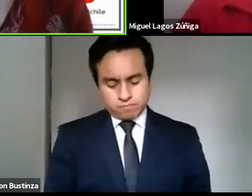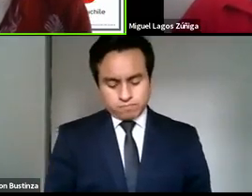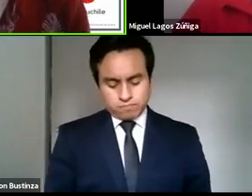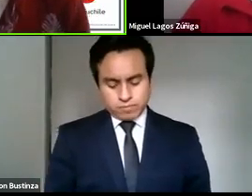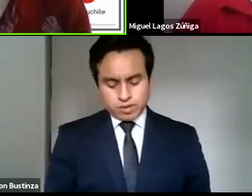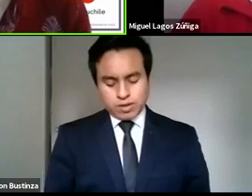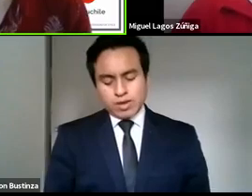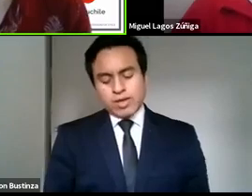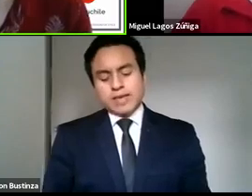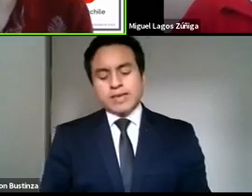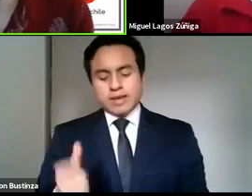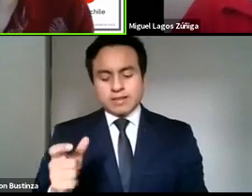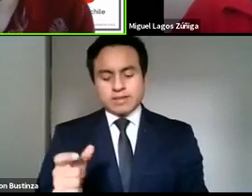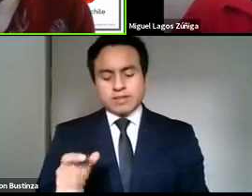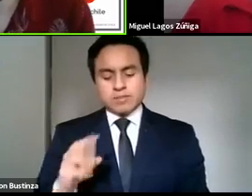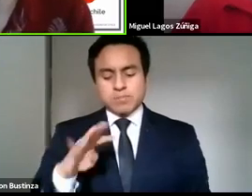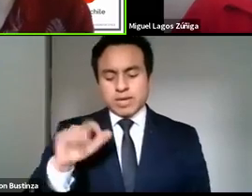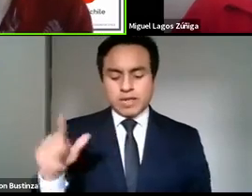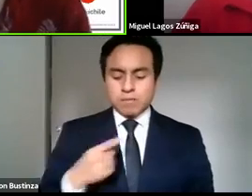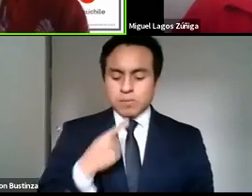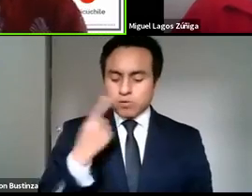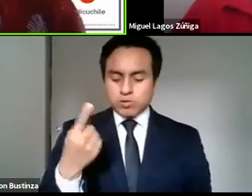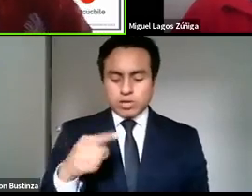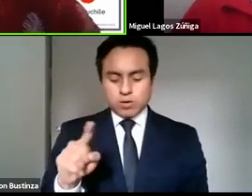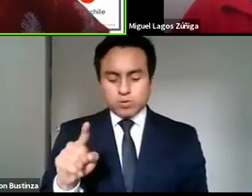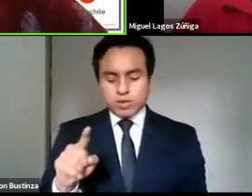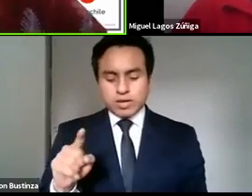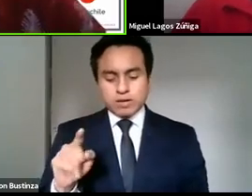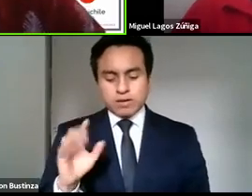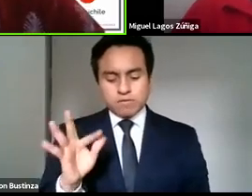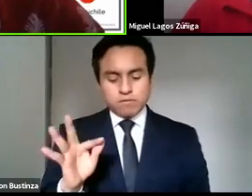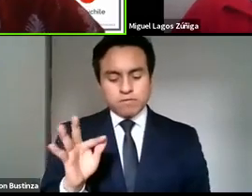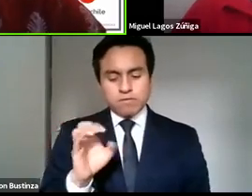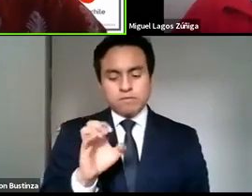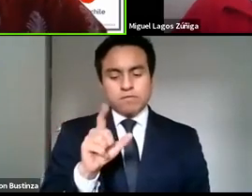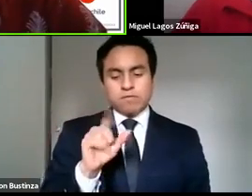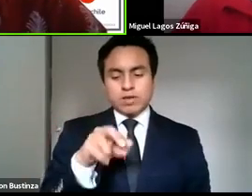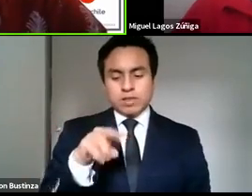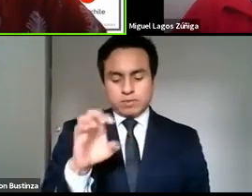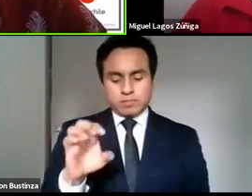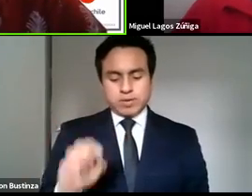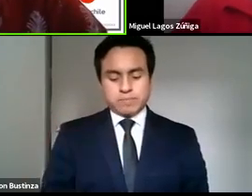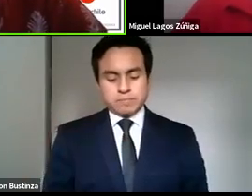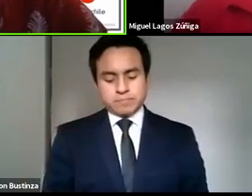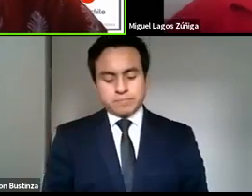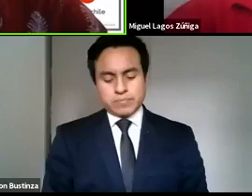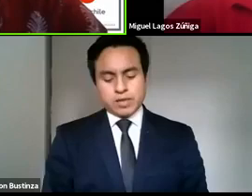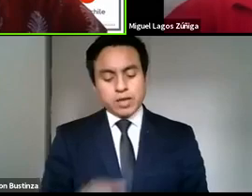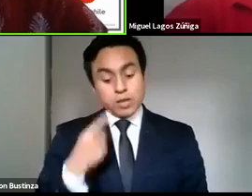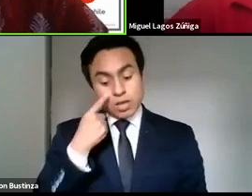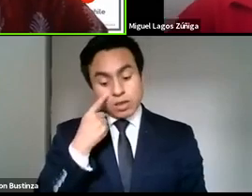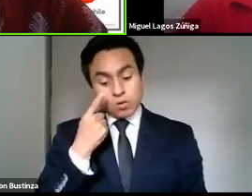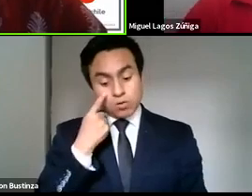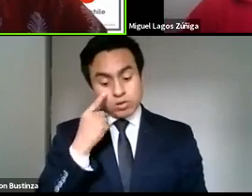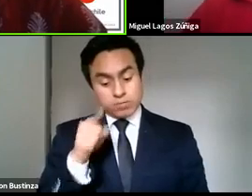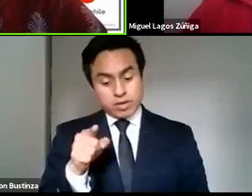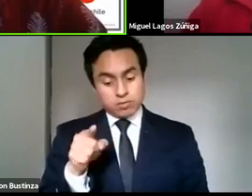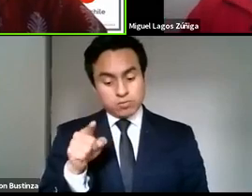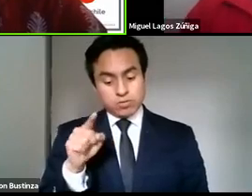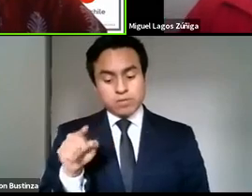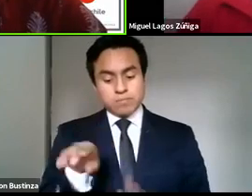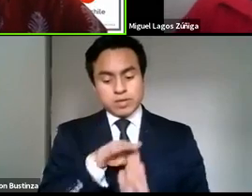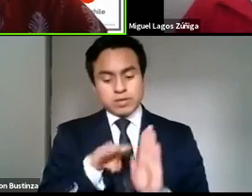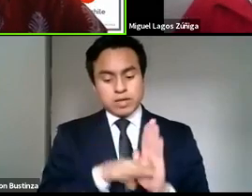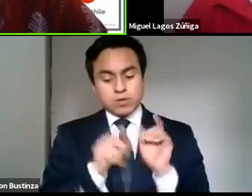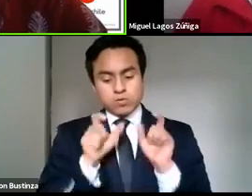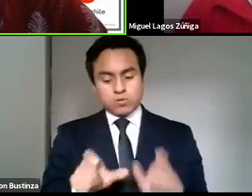Muchas gracias, Miguel. Tenemos otra pregunta de Felipe Negrete. ¿Tienes conocimiento respecto a las medidas de control